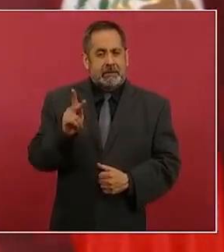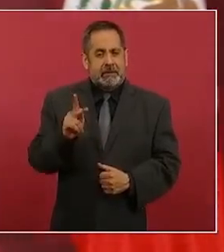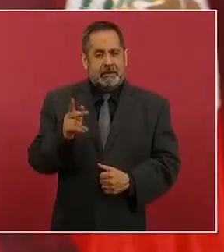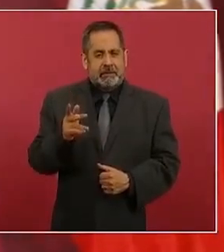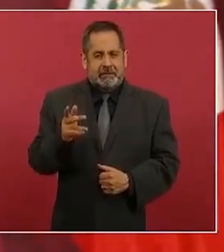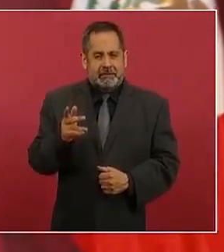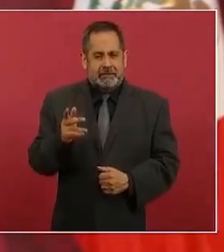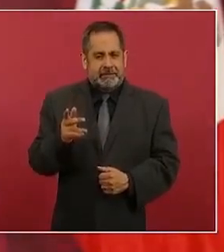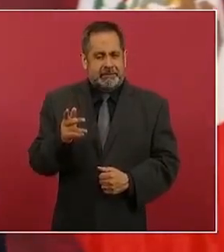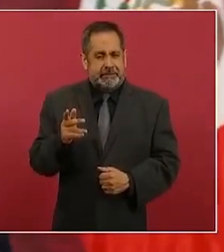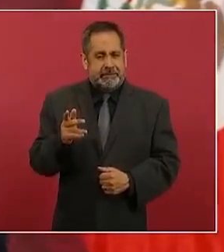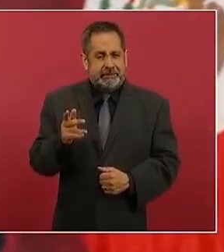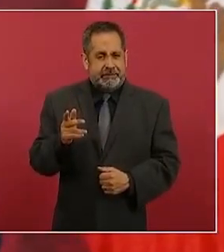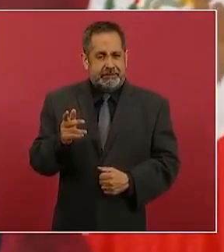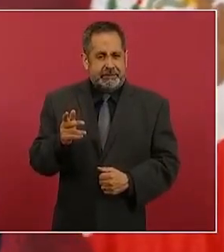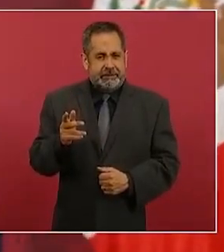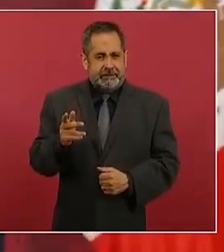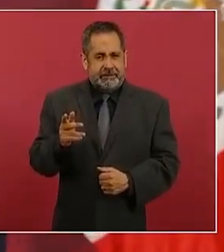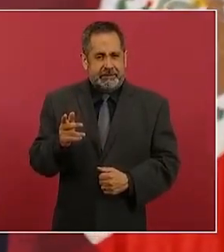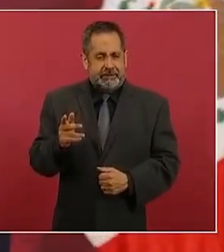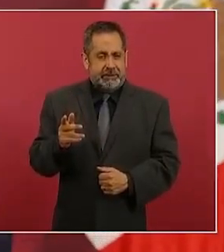aún